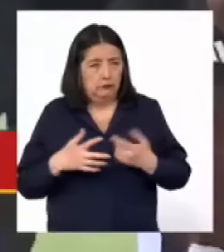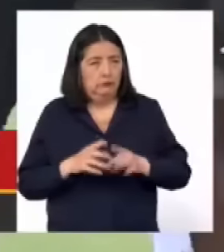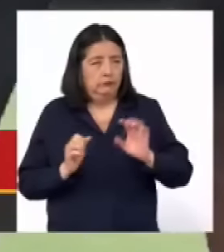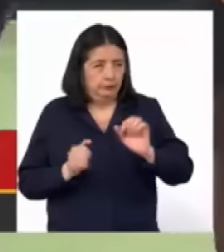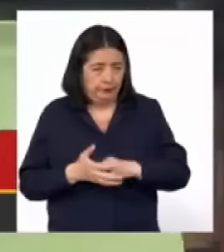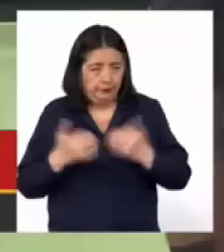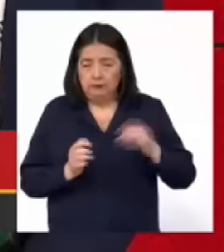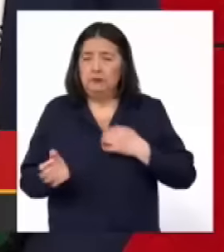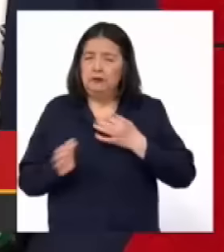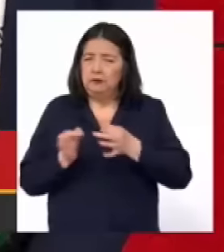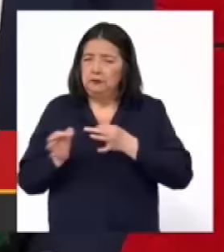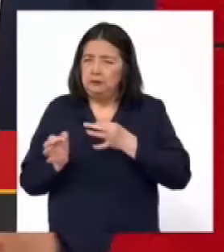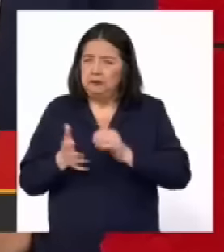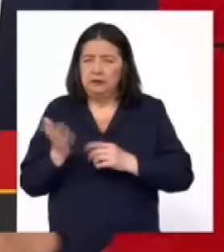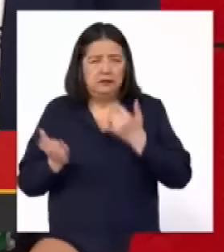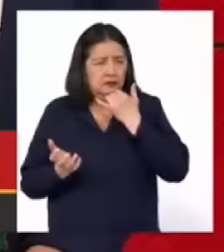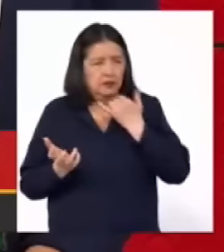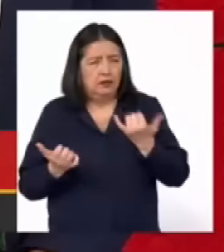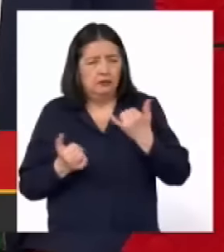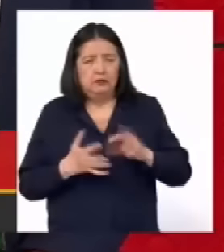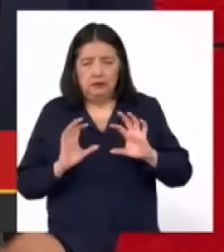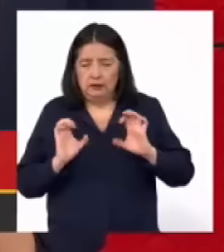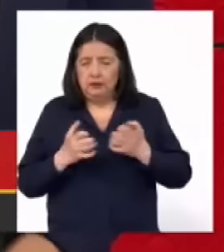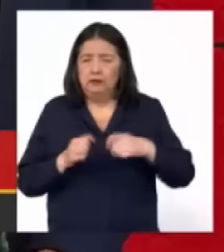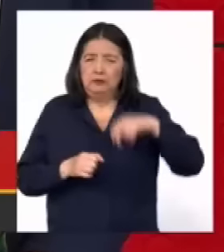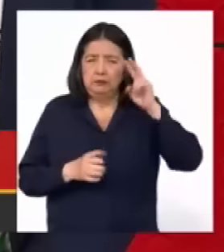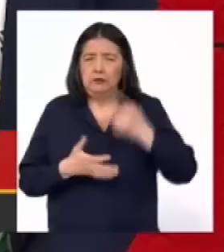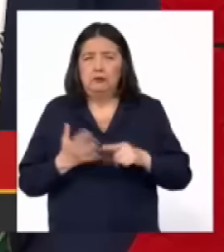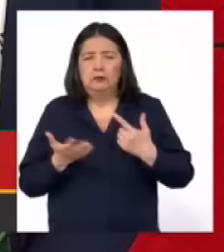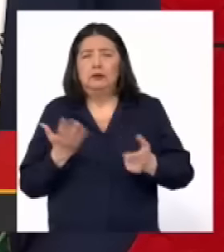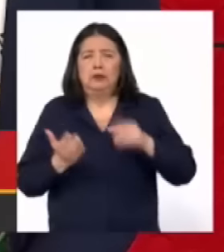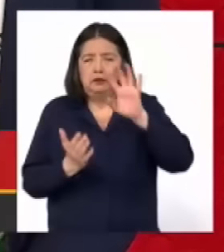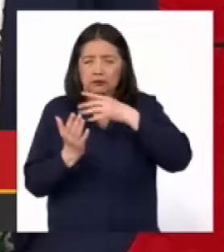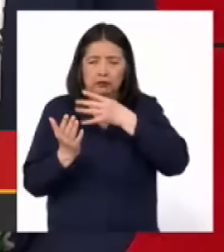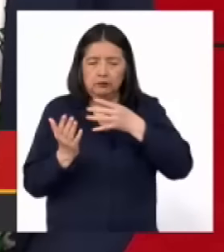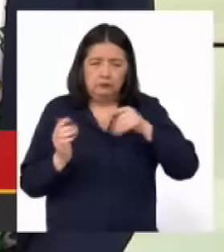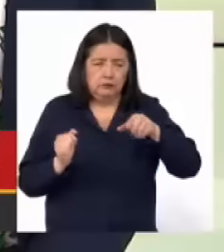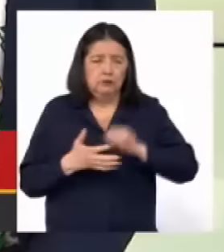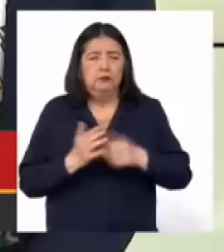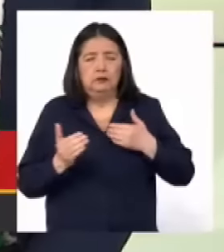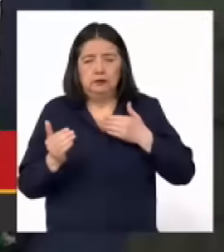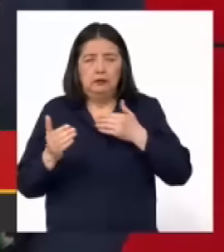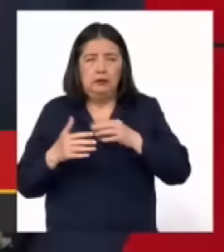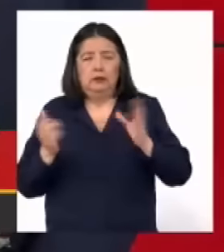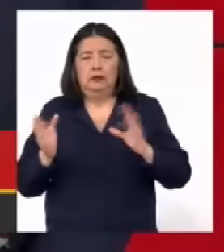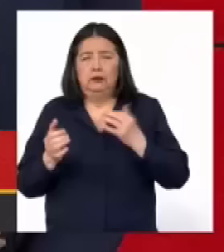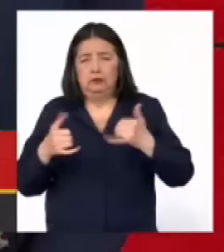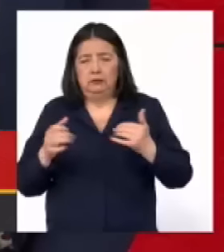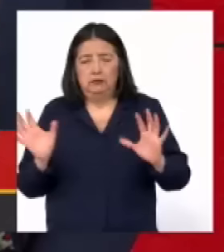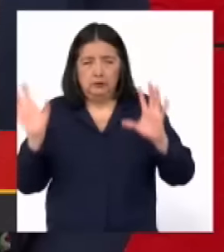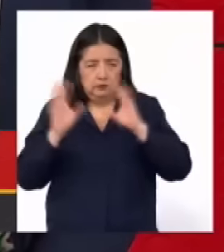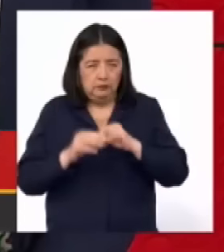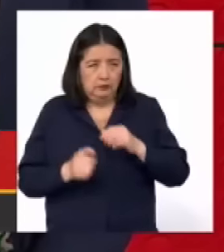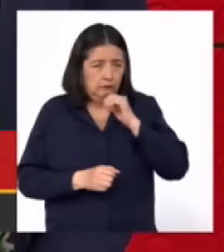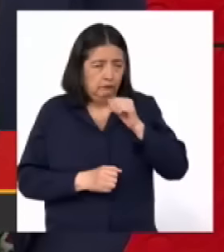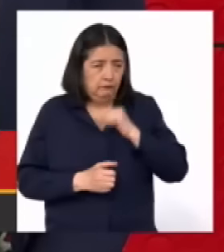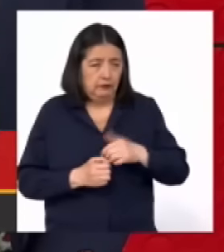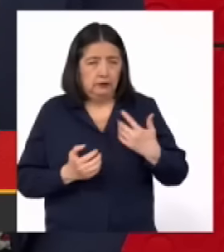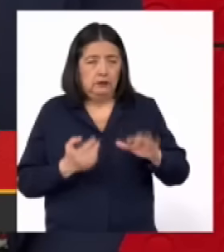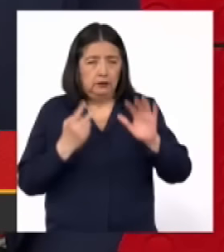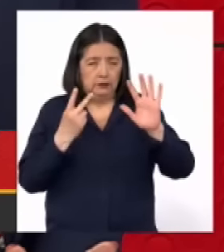titulares hoy ante Perú. ¿Qué es lo que se le viene ahora a la selección peruana? ¿Cuál va a ser el itinerario de cara al partido de la noche? Porque acá faltan exactamente